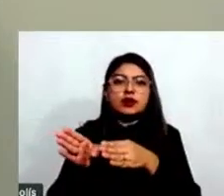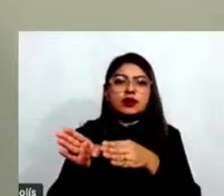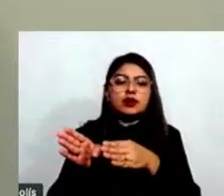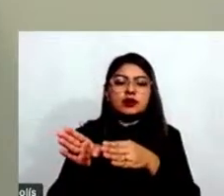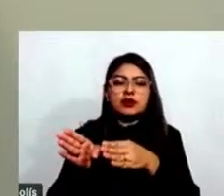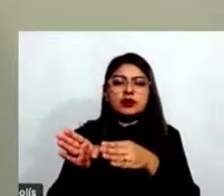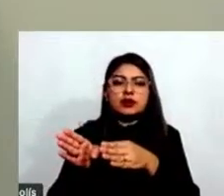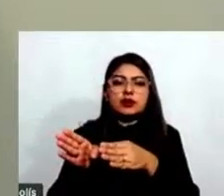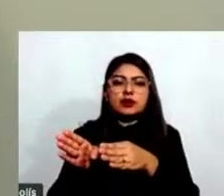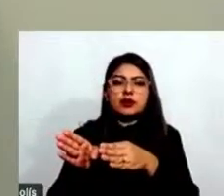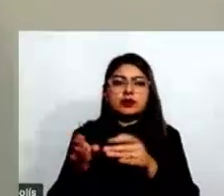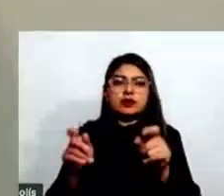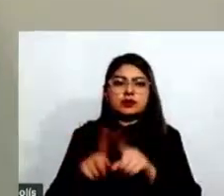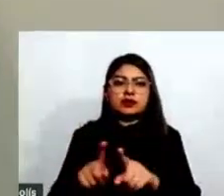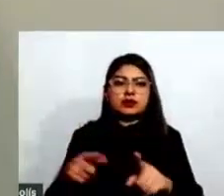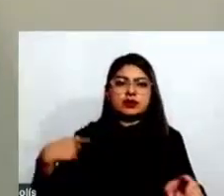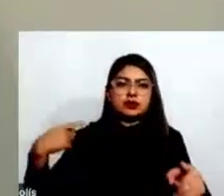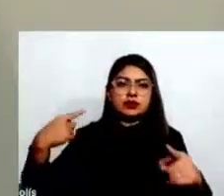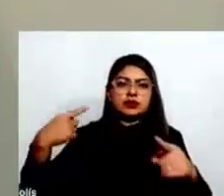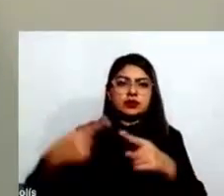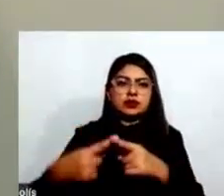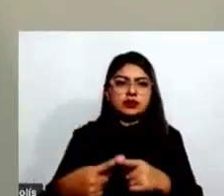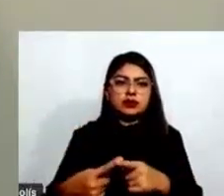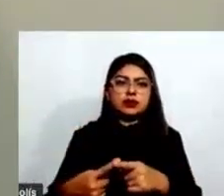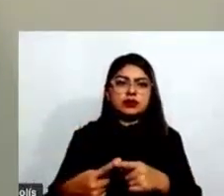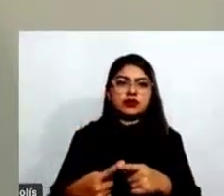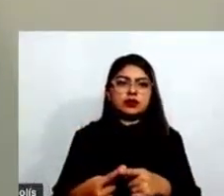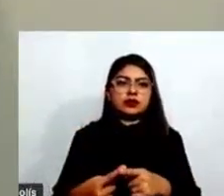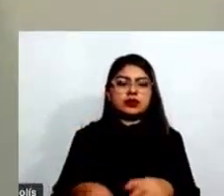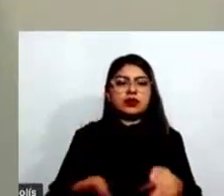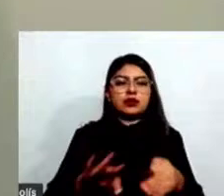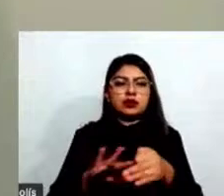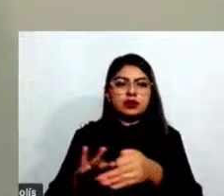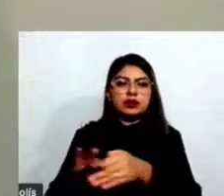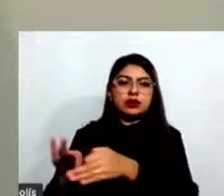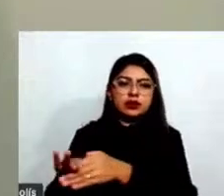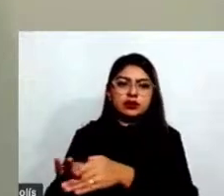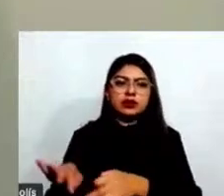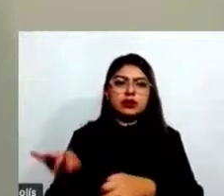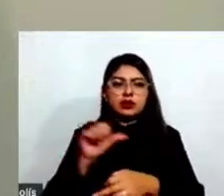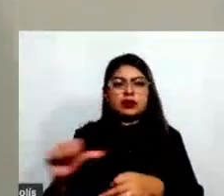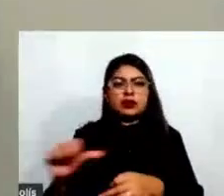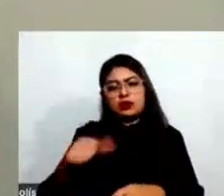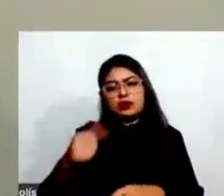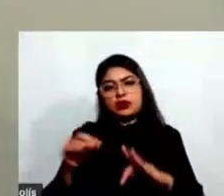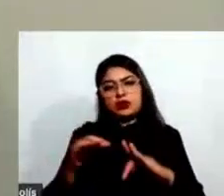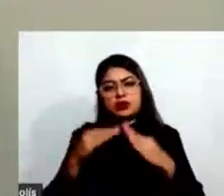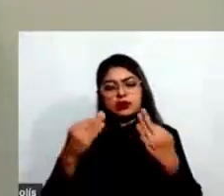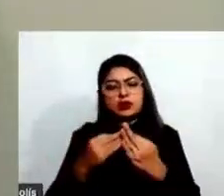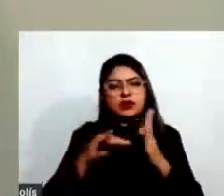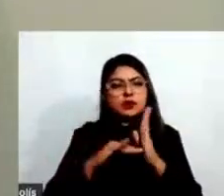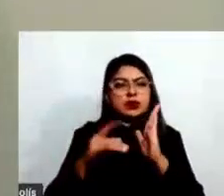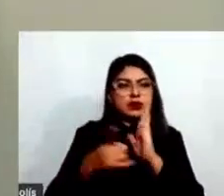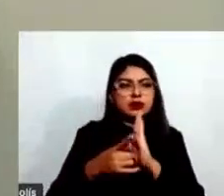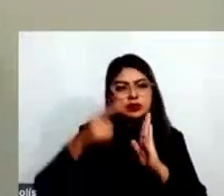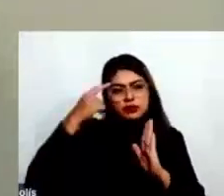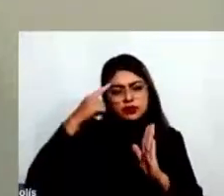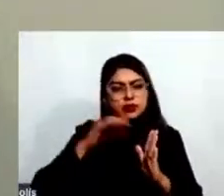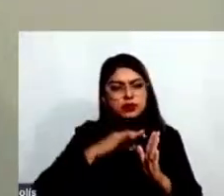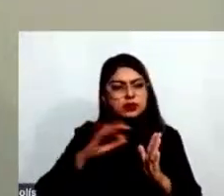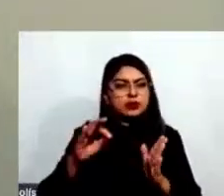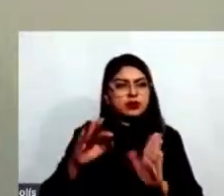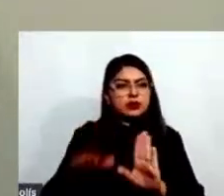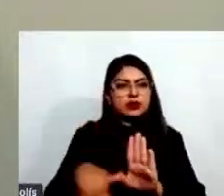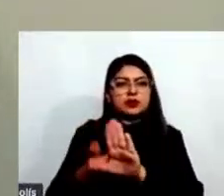ocurrido desafortunadamente con frecuencia, a otra clase de métodos para ejercer presiones ante los integrantes de